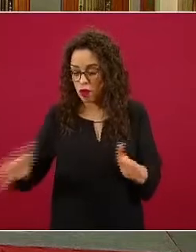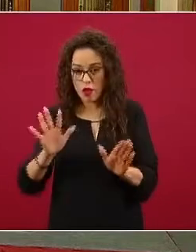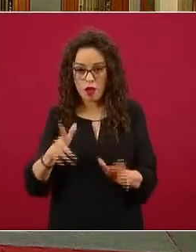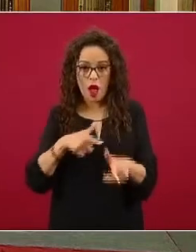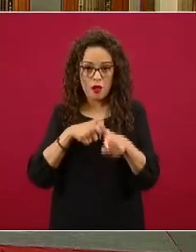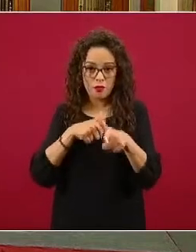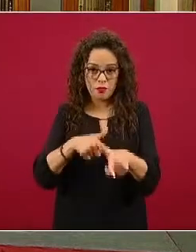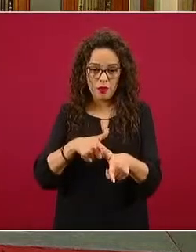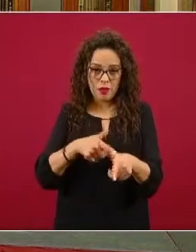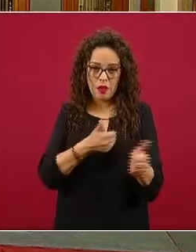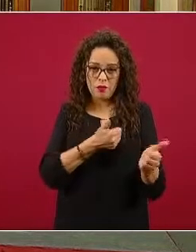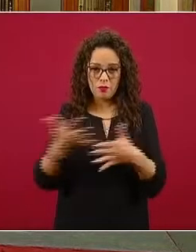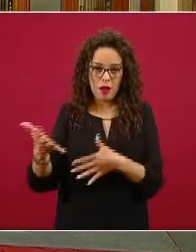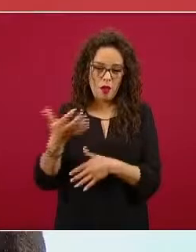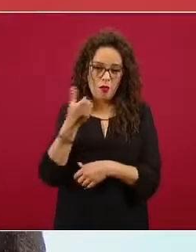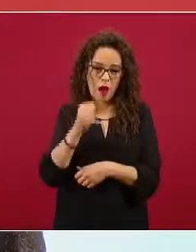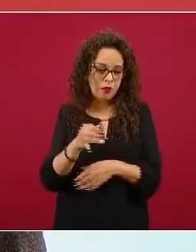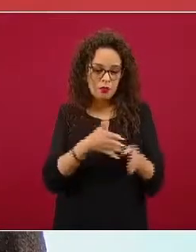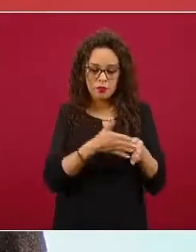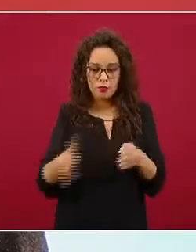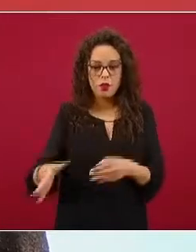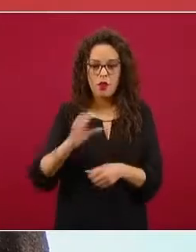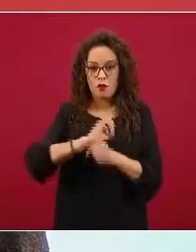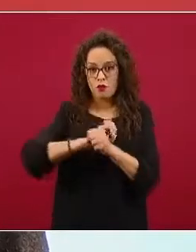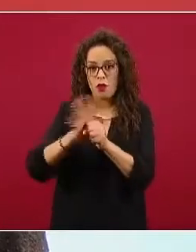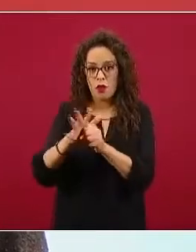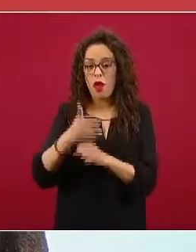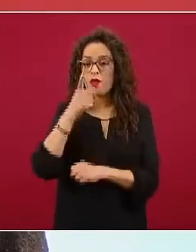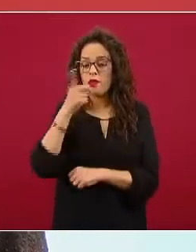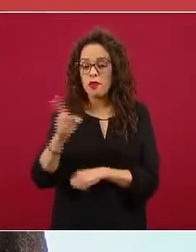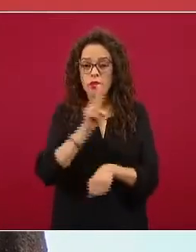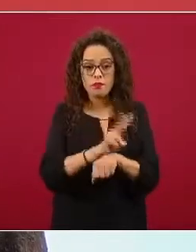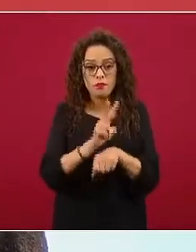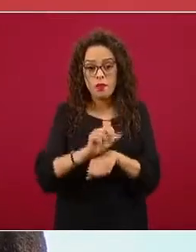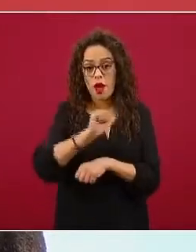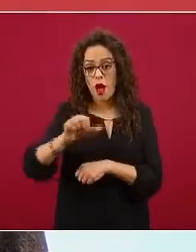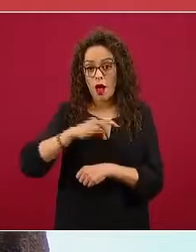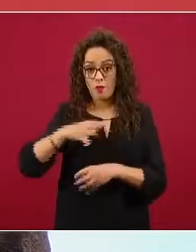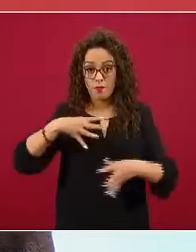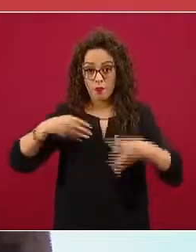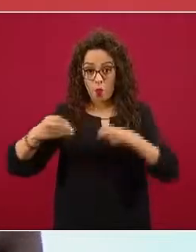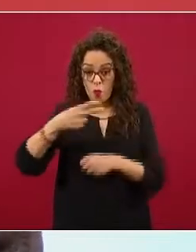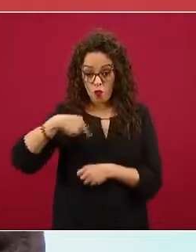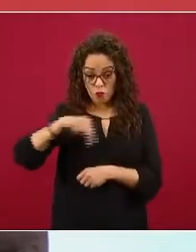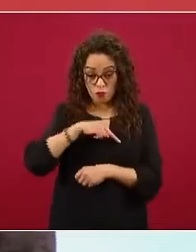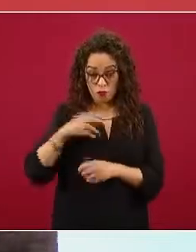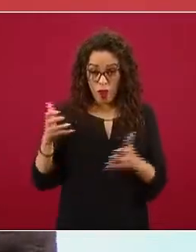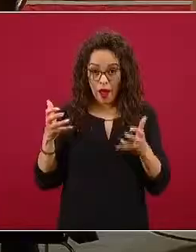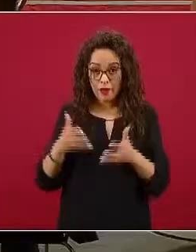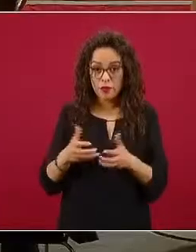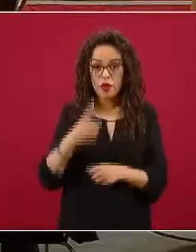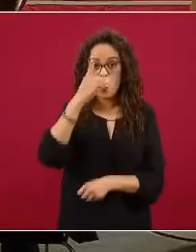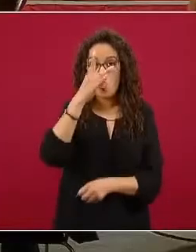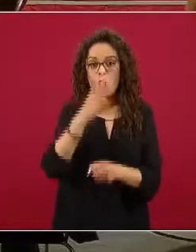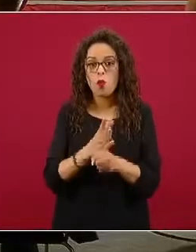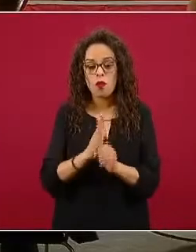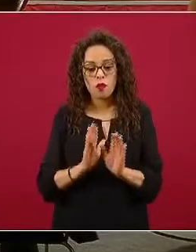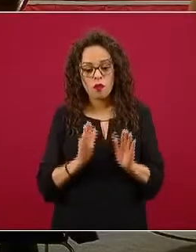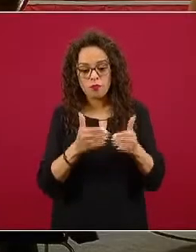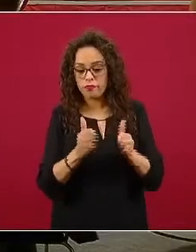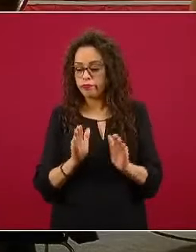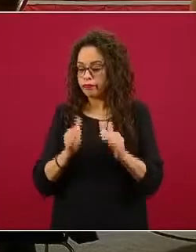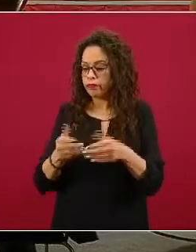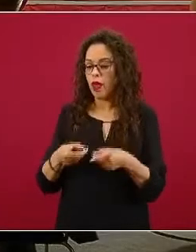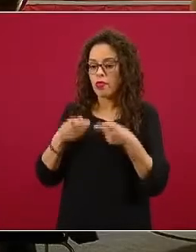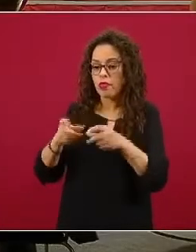idea no fundamentada de que la vigilancia epidemiológica que tenemos solamente atiende unas pocas